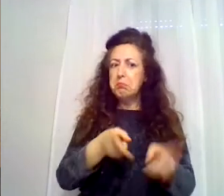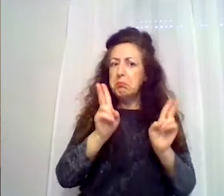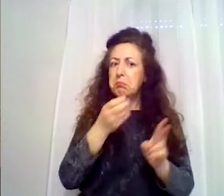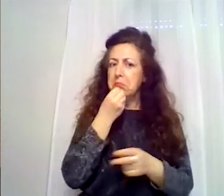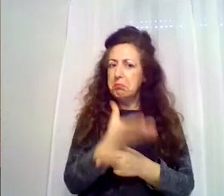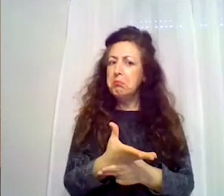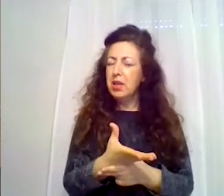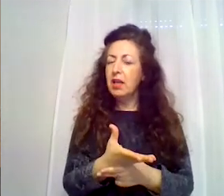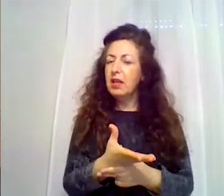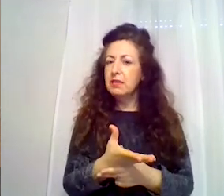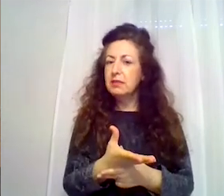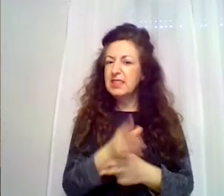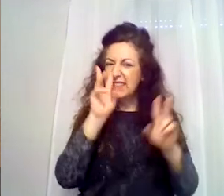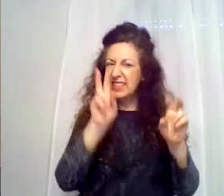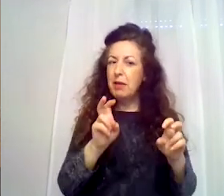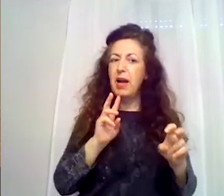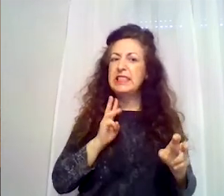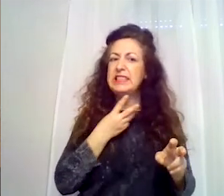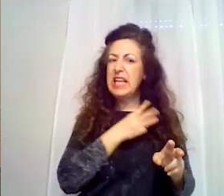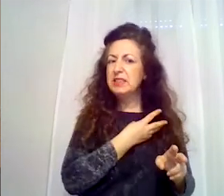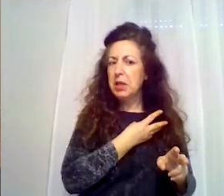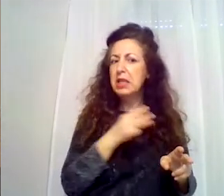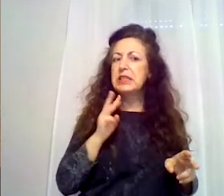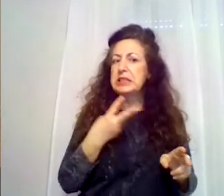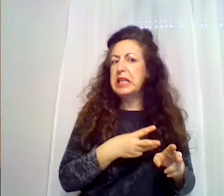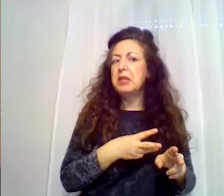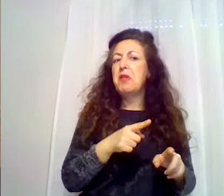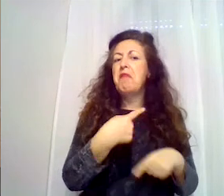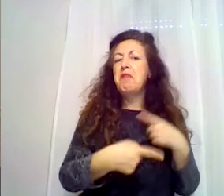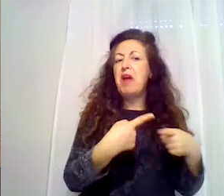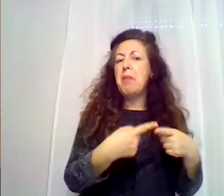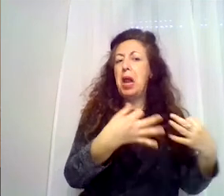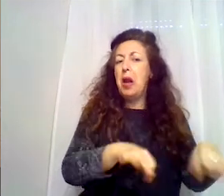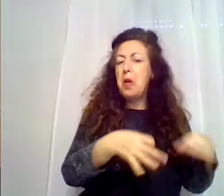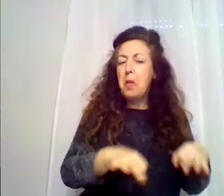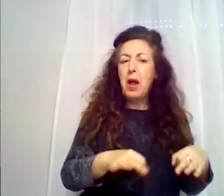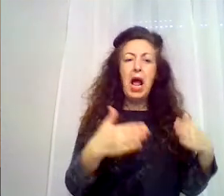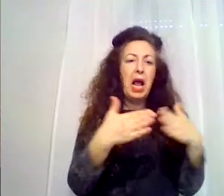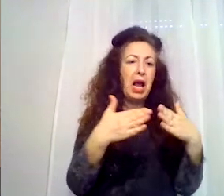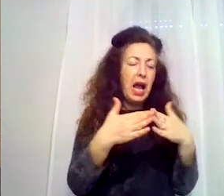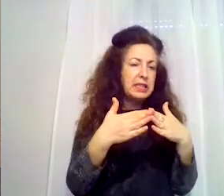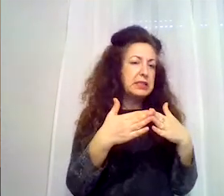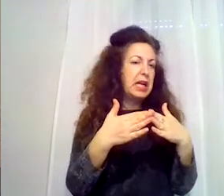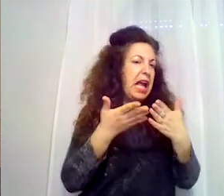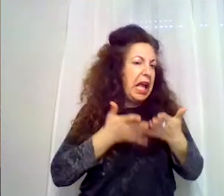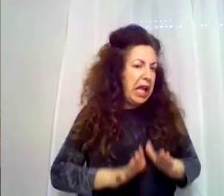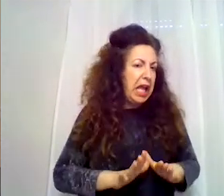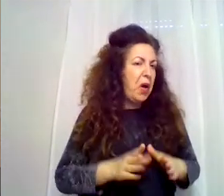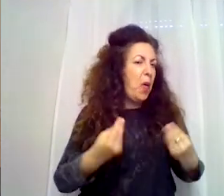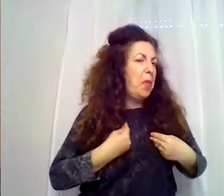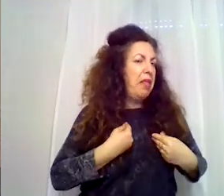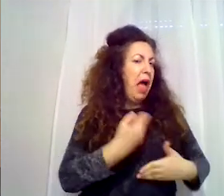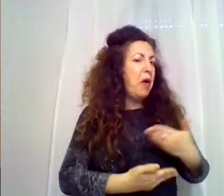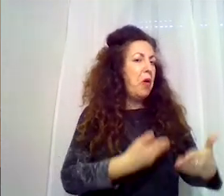mujeres ¿Perdón? ni siquiera... Y te la que se regala la empaquetada. regalo. La Las libertad. mujeres ni siquiera podían representar las obras. Eran